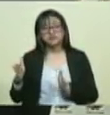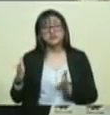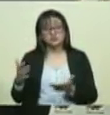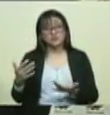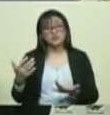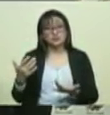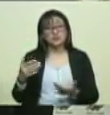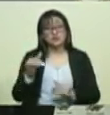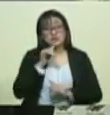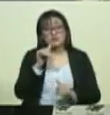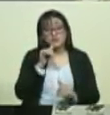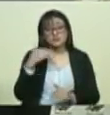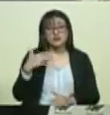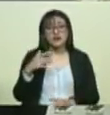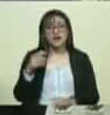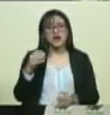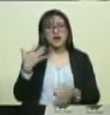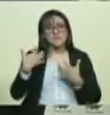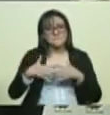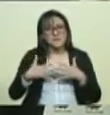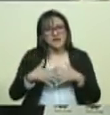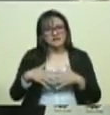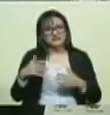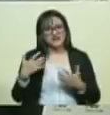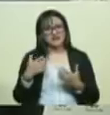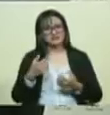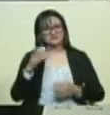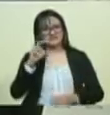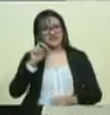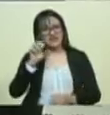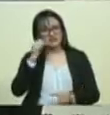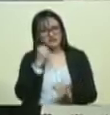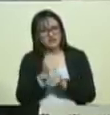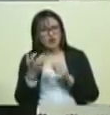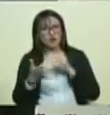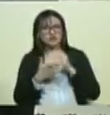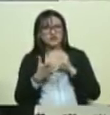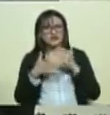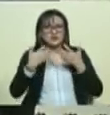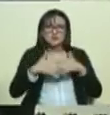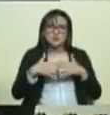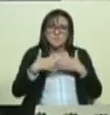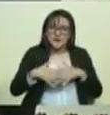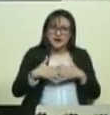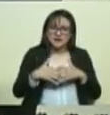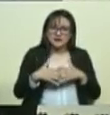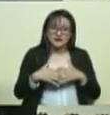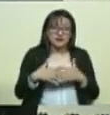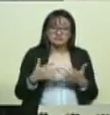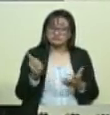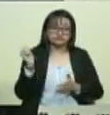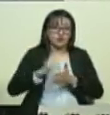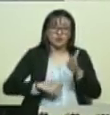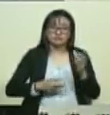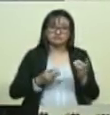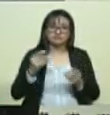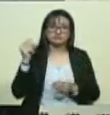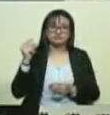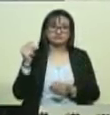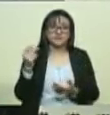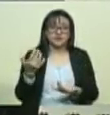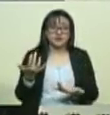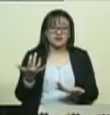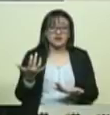hecho Smartmatic, que era una de las principales empresas que prestaba apoyo técnico al CNE, no se encuentra, y pues hay